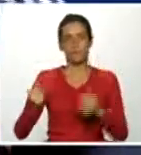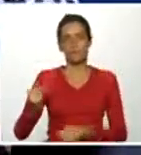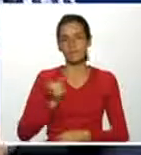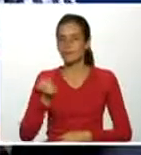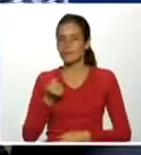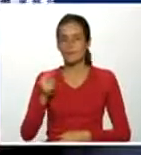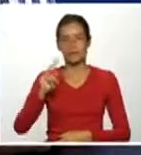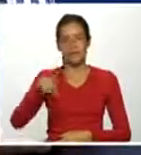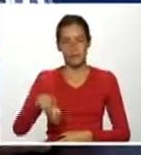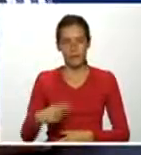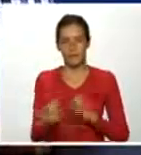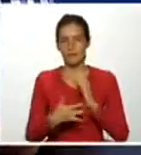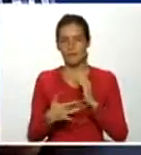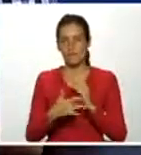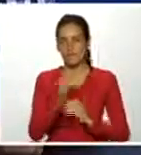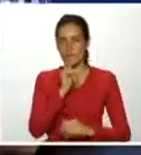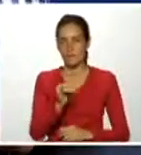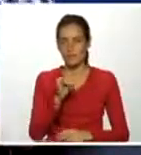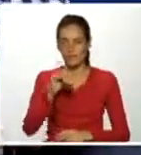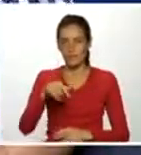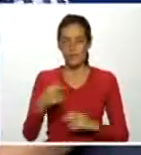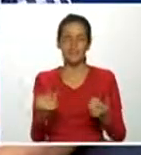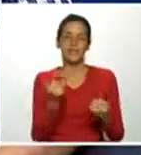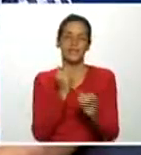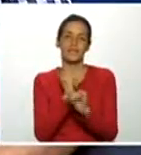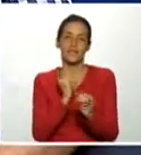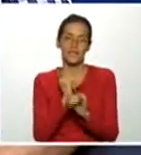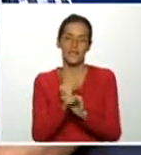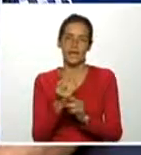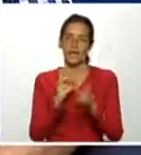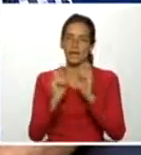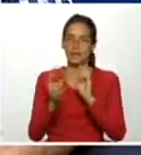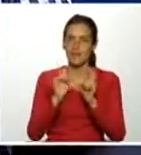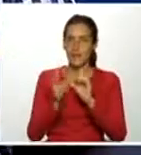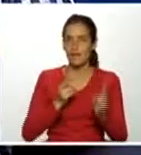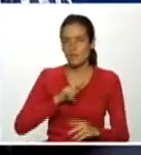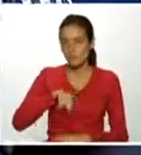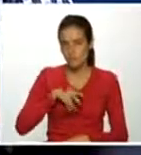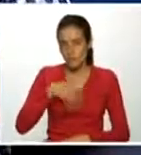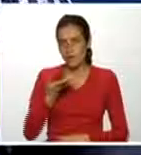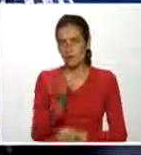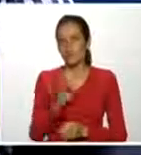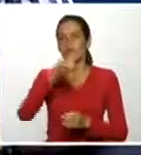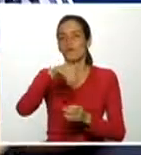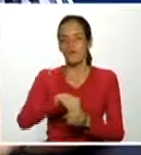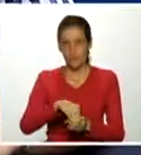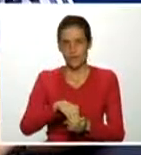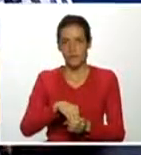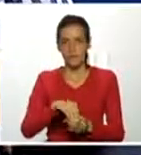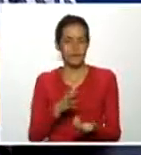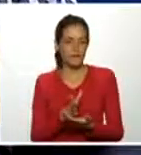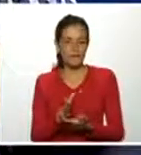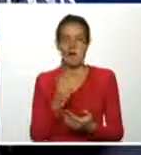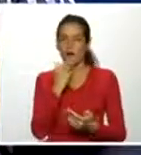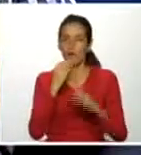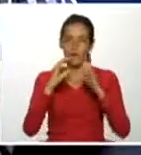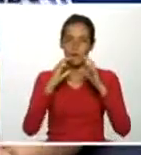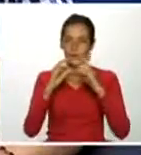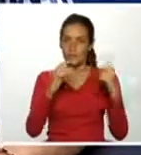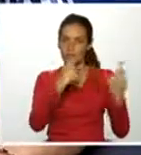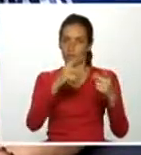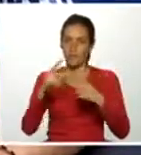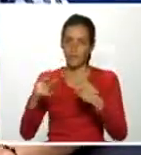aprovechando las tecnologías de información, el internet, las redes. Hemos podido ir incorporando, ¿no? A través de publicación de